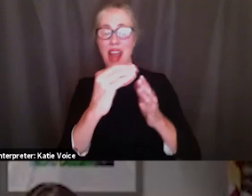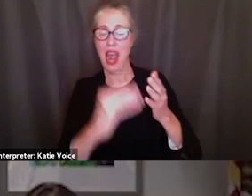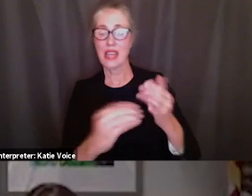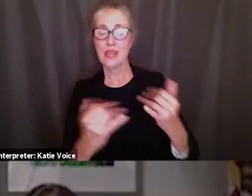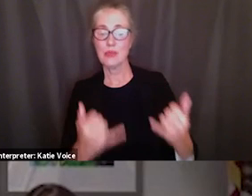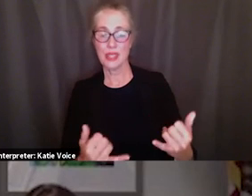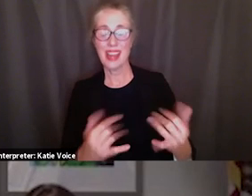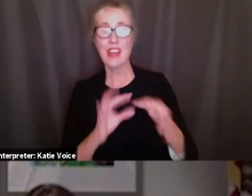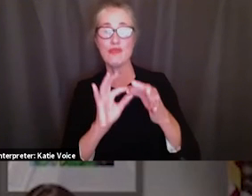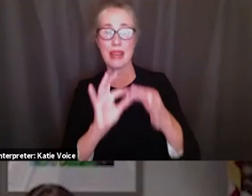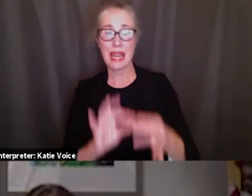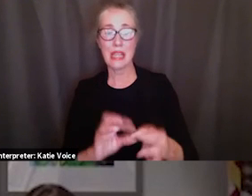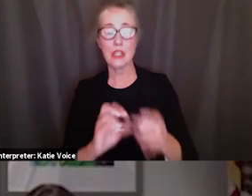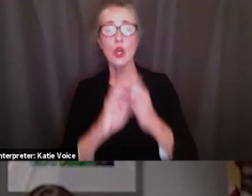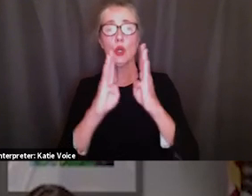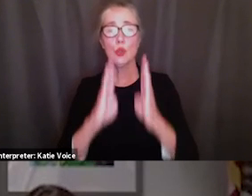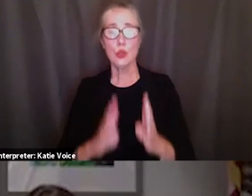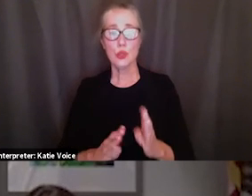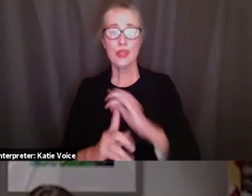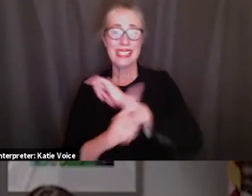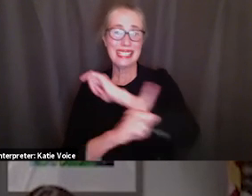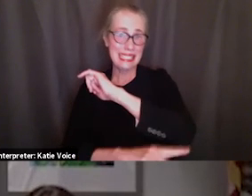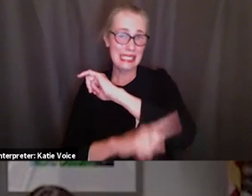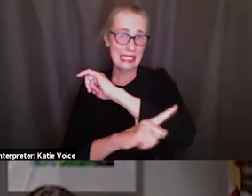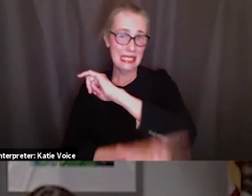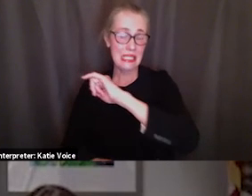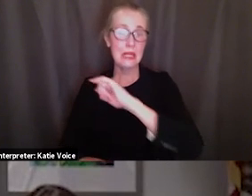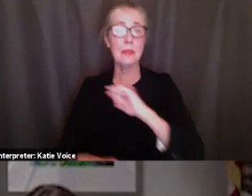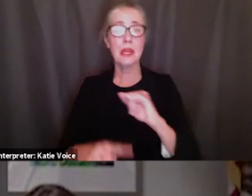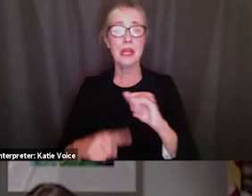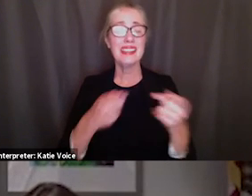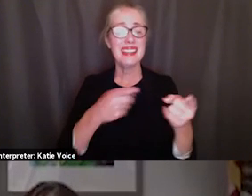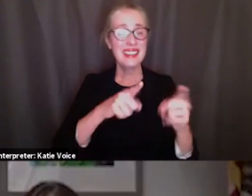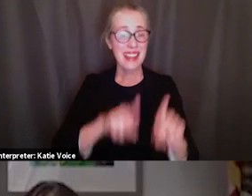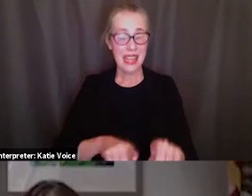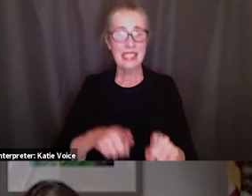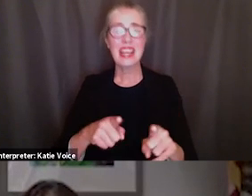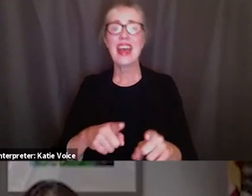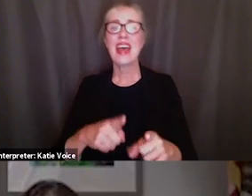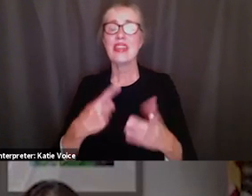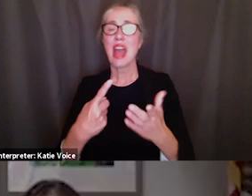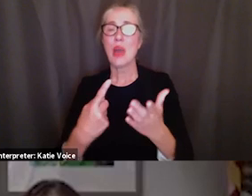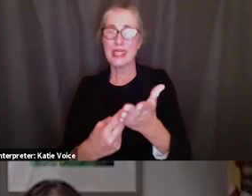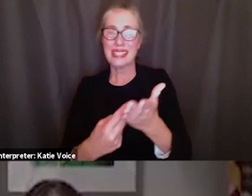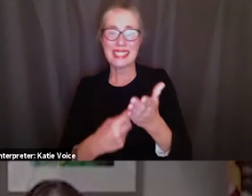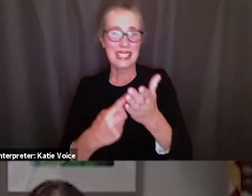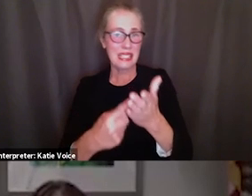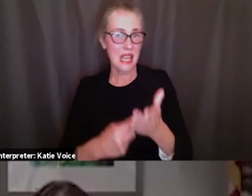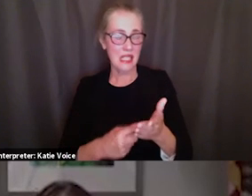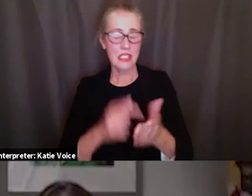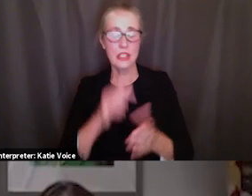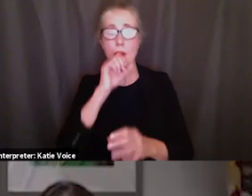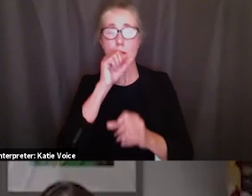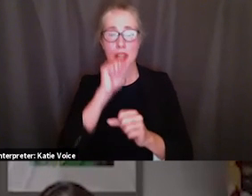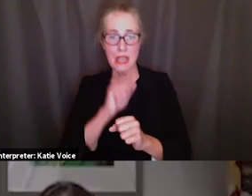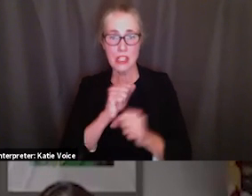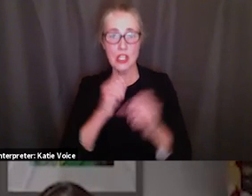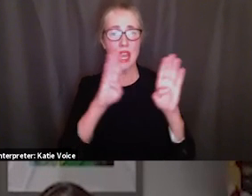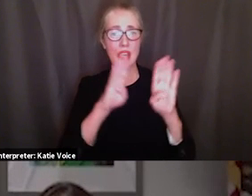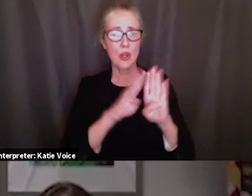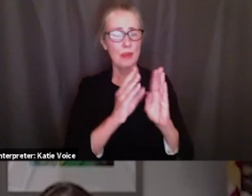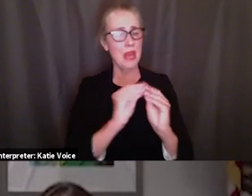relacionado con un caso de acción disciplinaria que fue discutido en forma confidencial en sesión cerrada y no hay comentarios públicos al